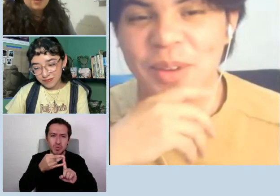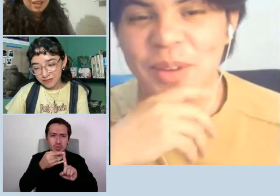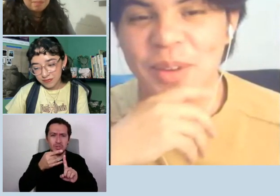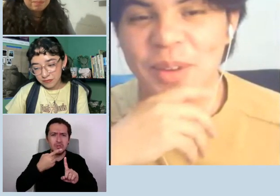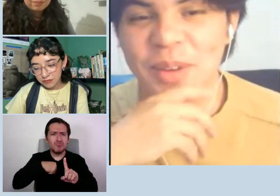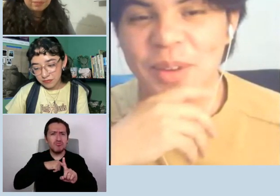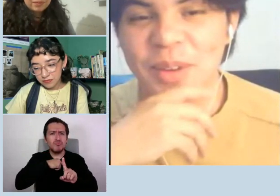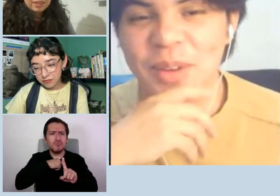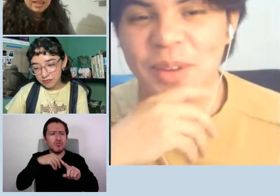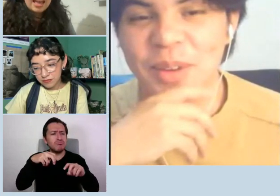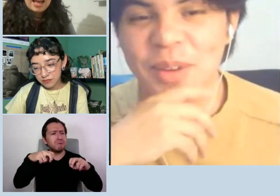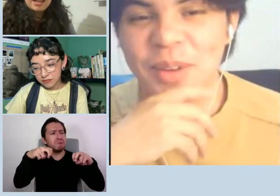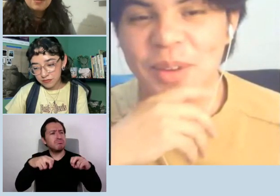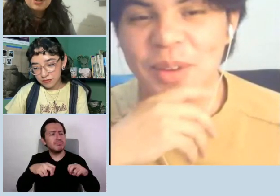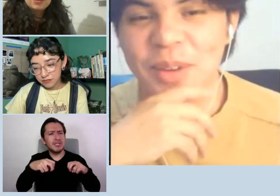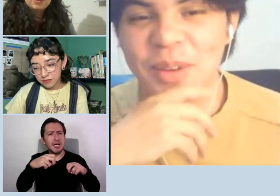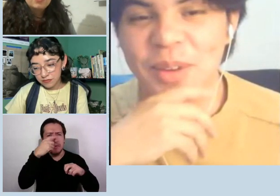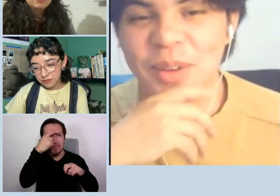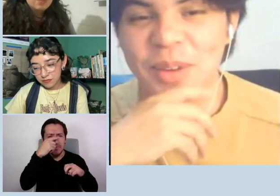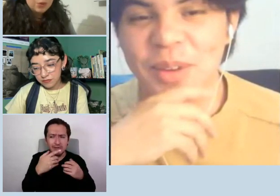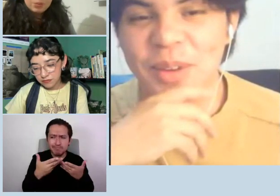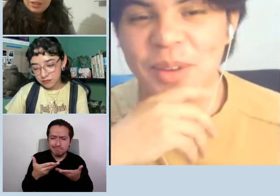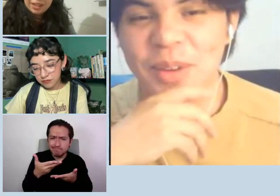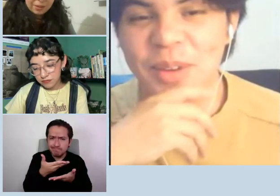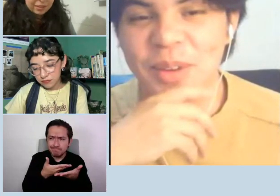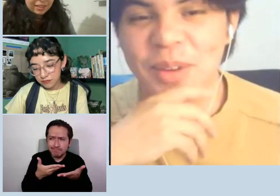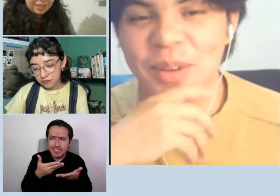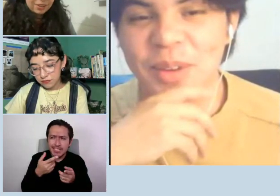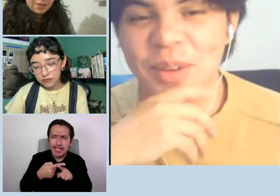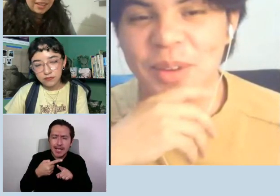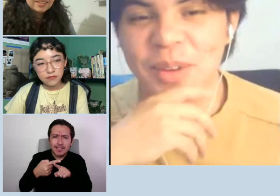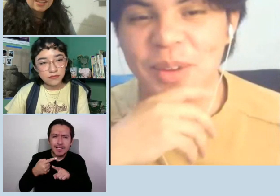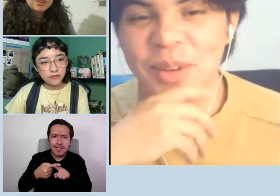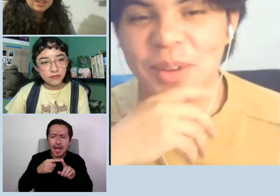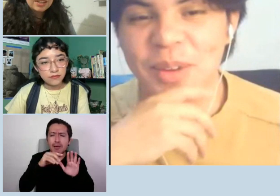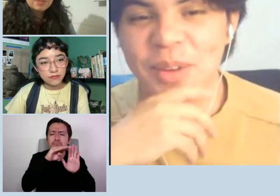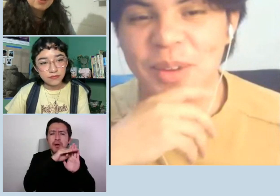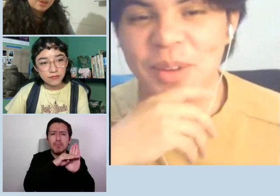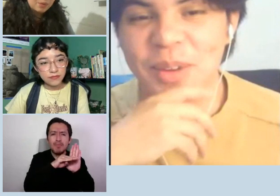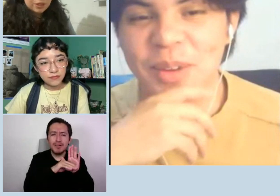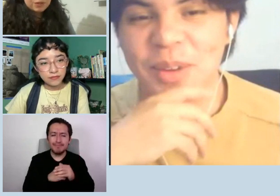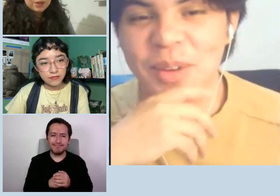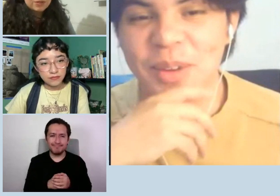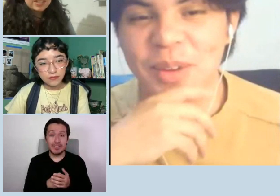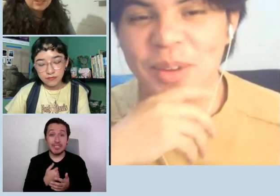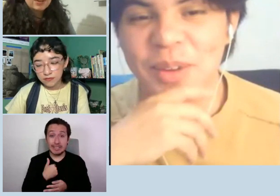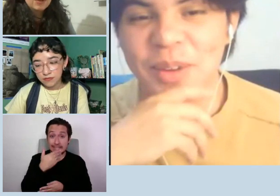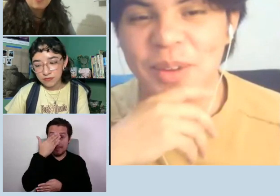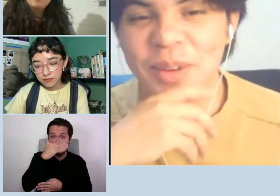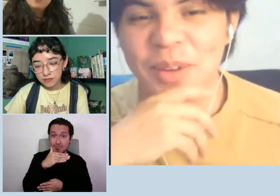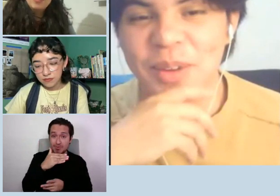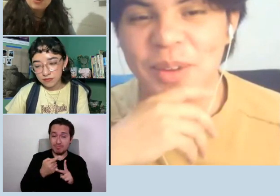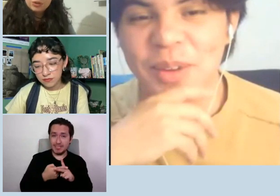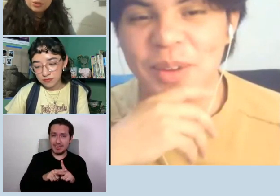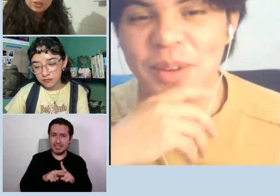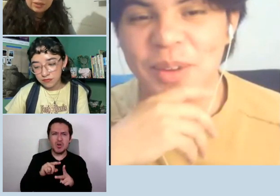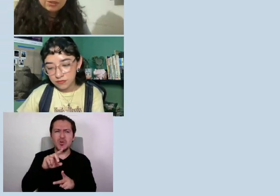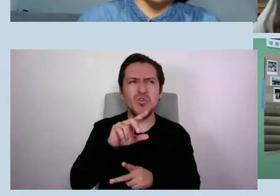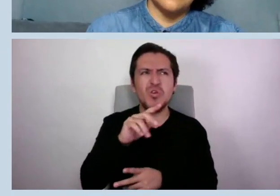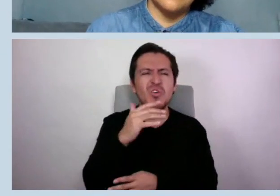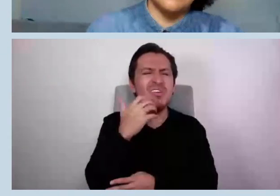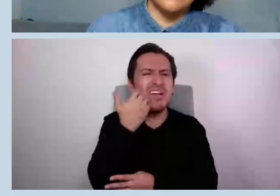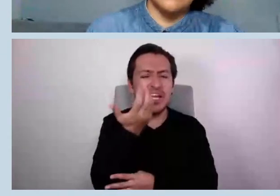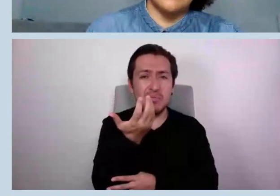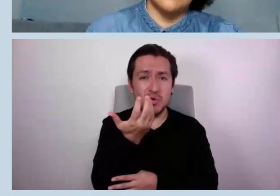una curaduría algo que tuvimos muy muy claro desde el inicio es que no queríamos que apuntes fuera un ciclo como otros